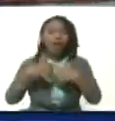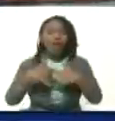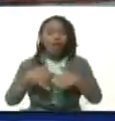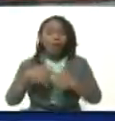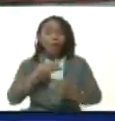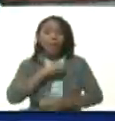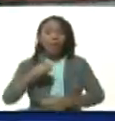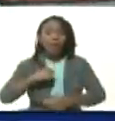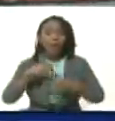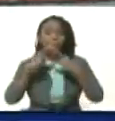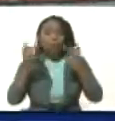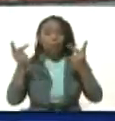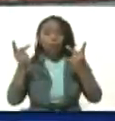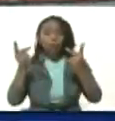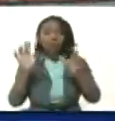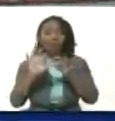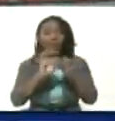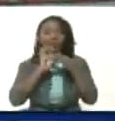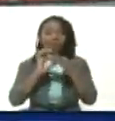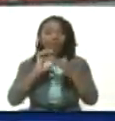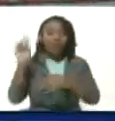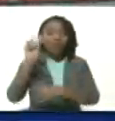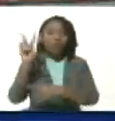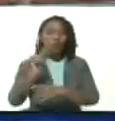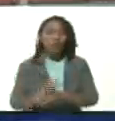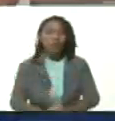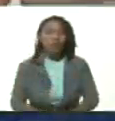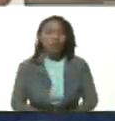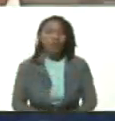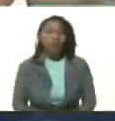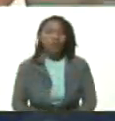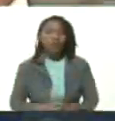de la empresa pública unida de Venezuela.